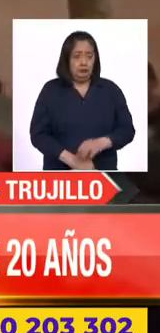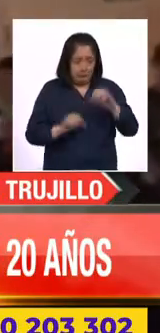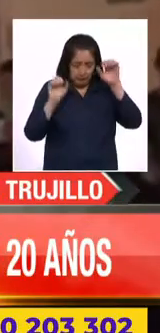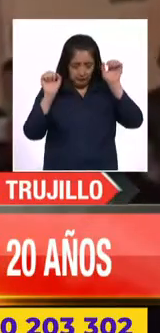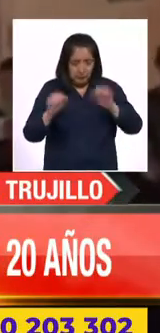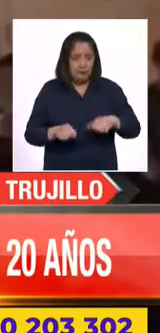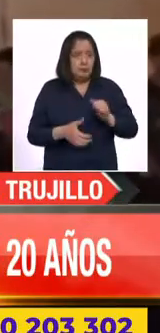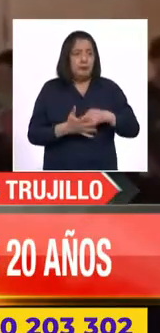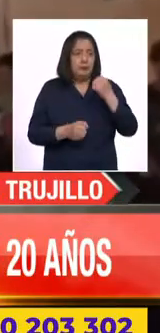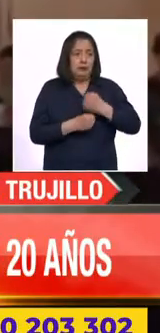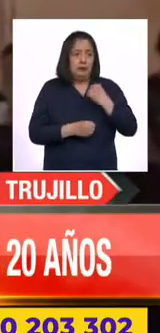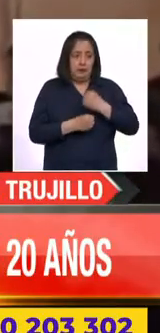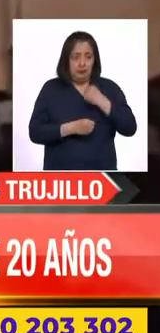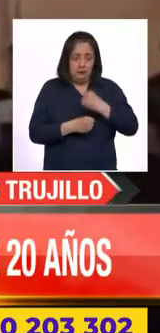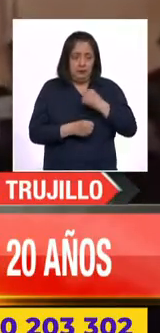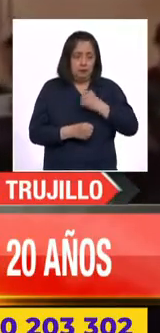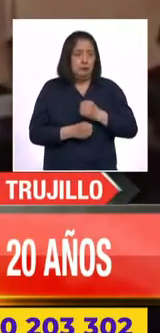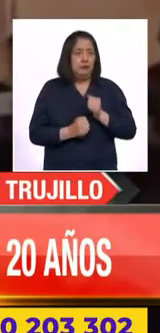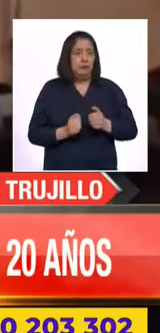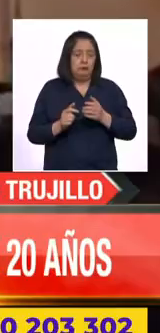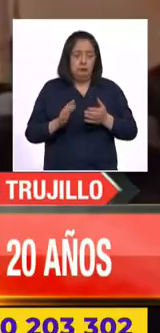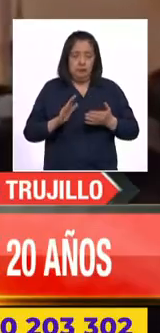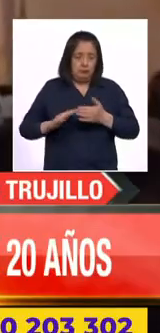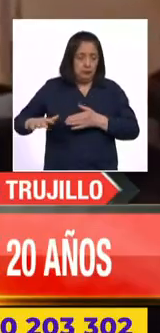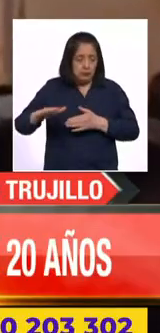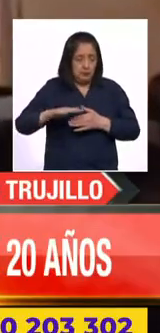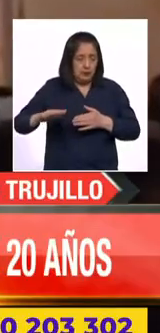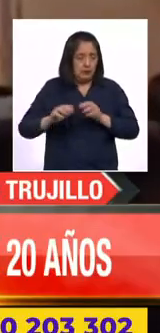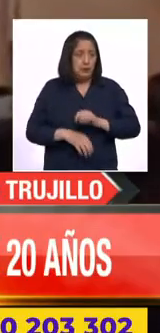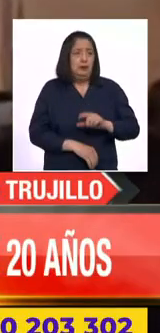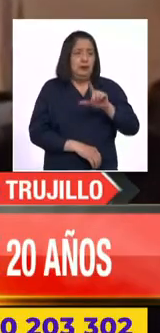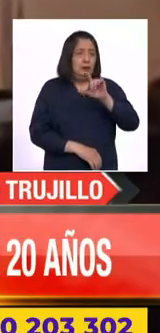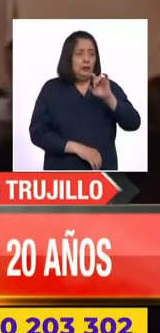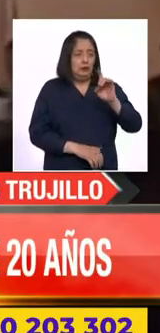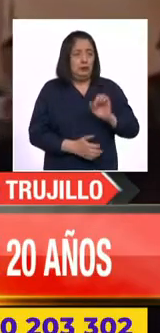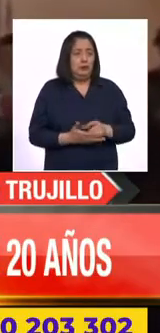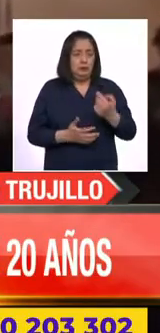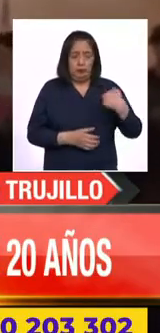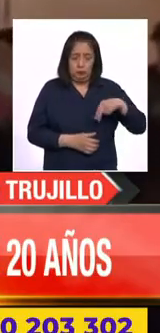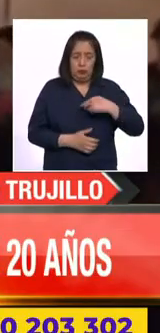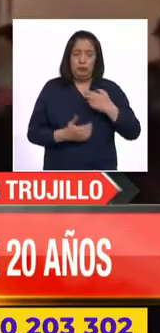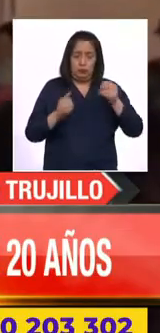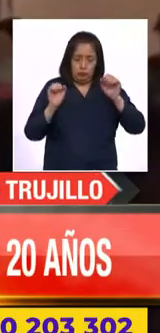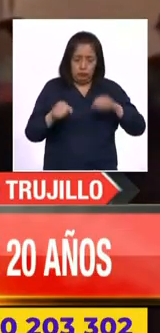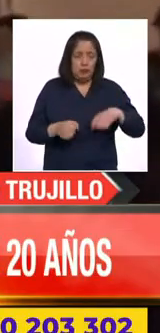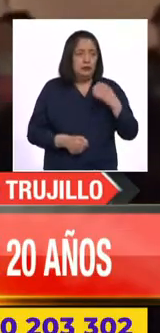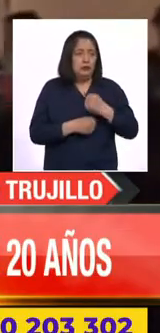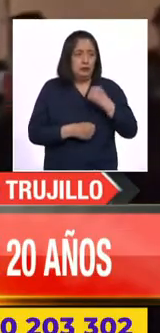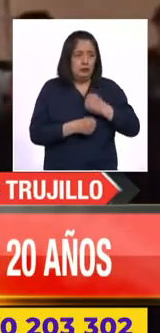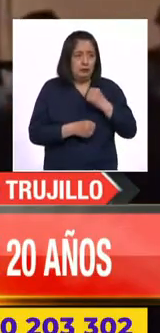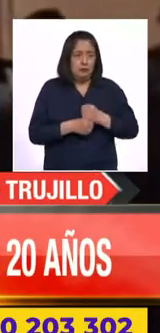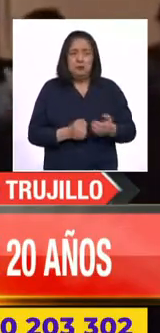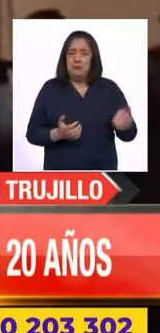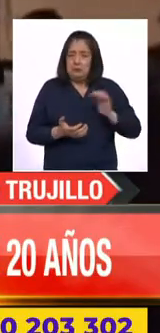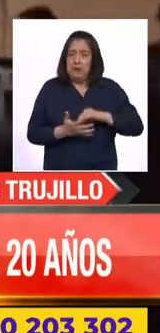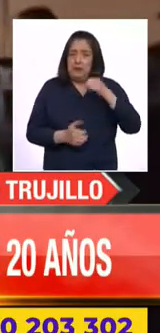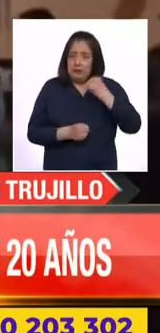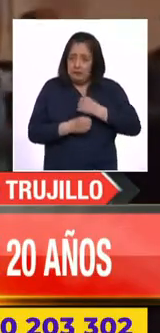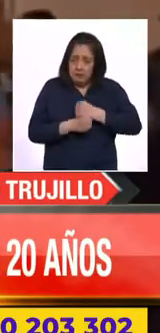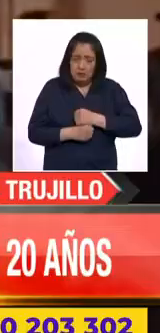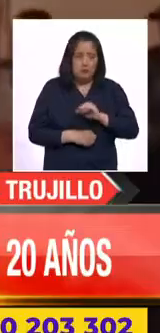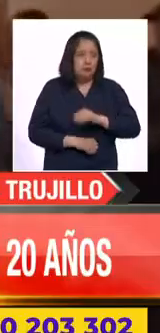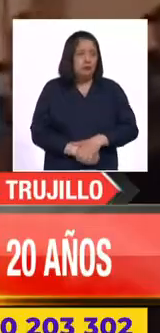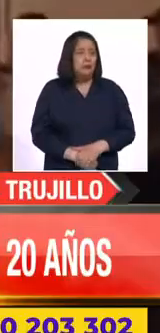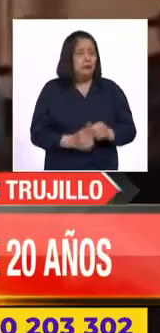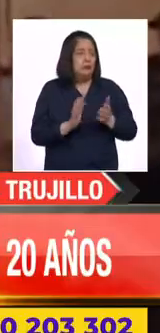vamos a trabajar por el distrito de La Cuesta, porque somos trabajo, más trabajo.